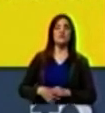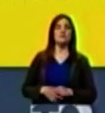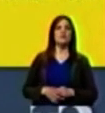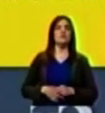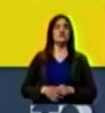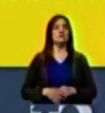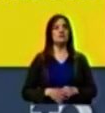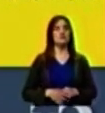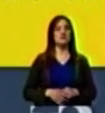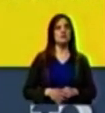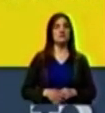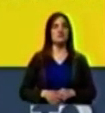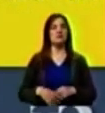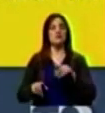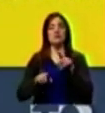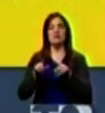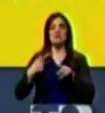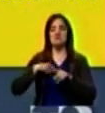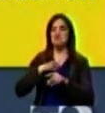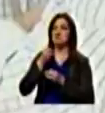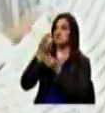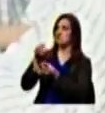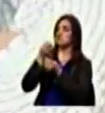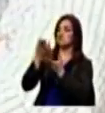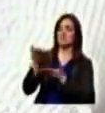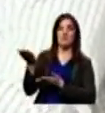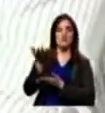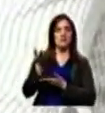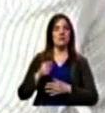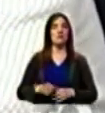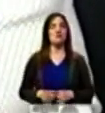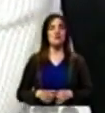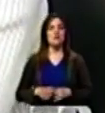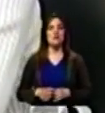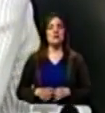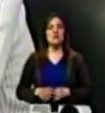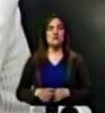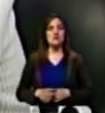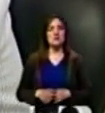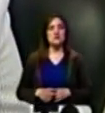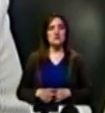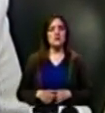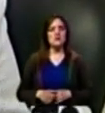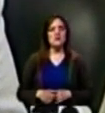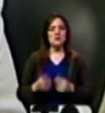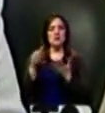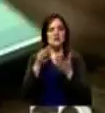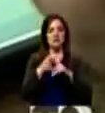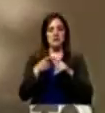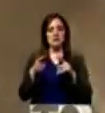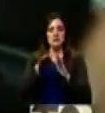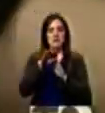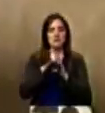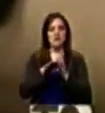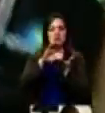lo reportado en reiteradas ocasiones por esta Secretaría de Estado. Carlos Bernal se refiere además a un recorte en el presupuesto de varias entidades